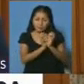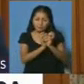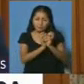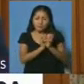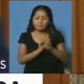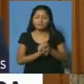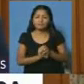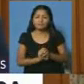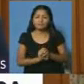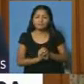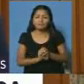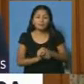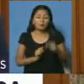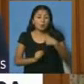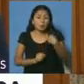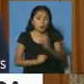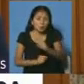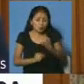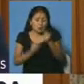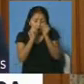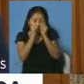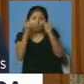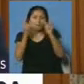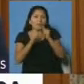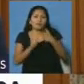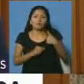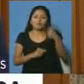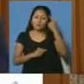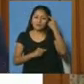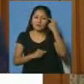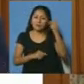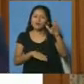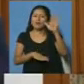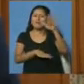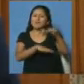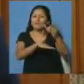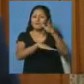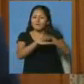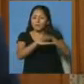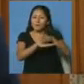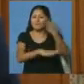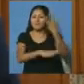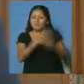nada estamos estábamos sorprendidos y nos pareció una irresponsabilidad del municipio y ahora no